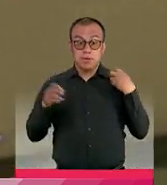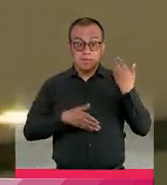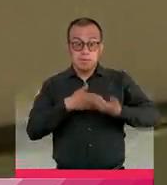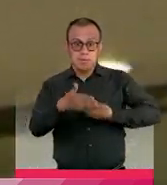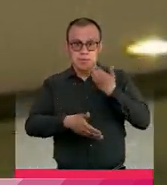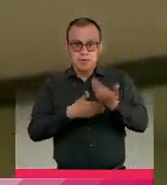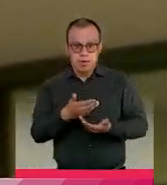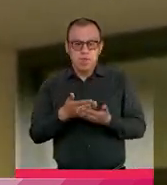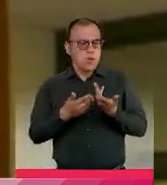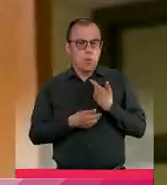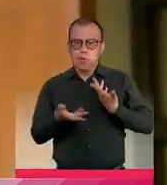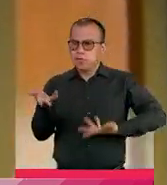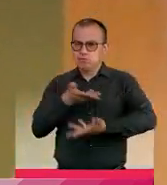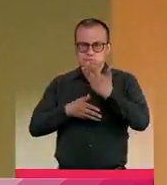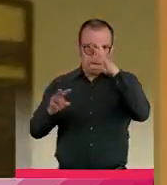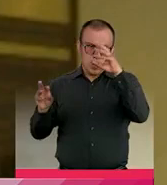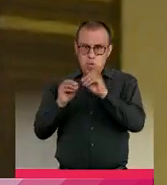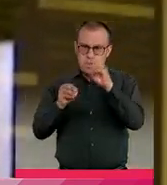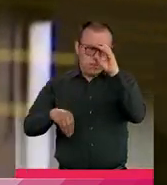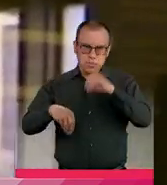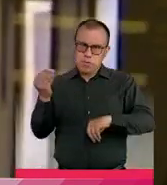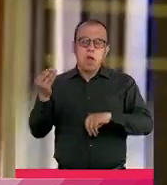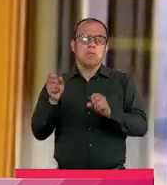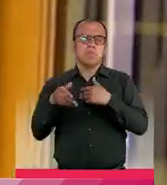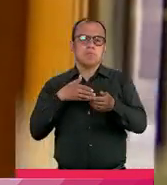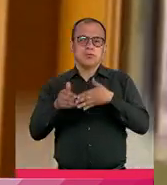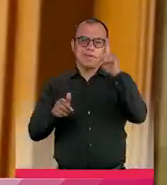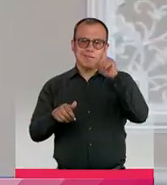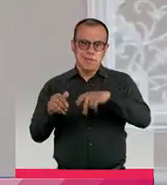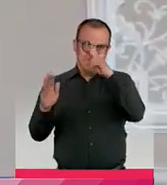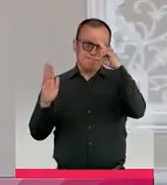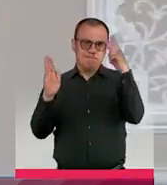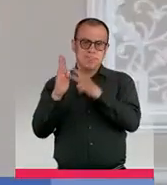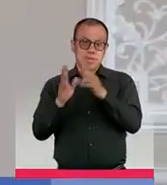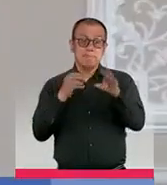sentencias no sean compartidas deben acatarse y más si se trata del gobierno nacional